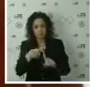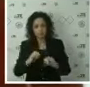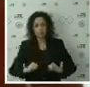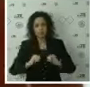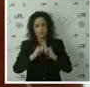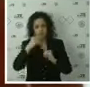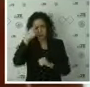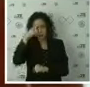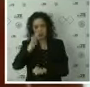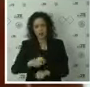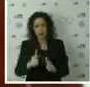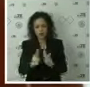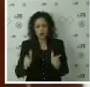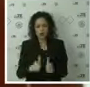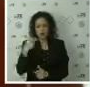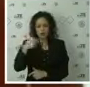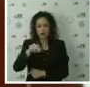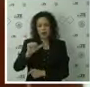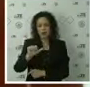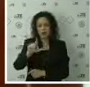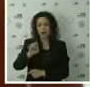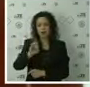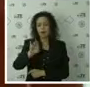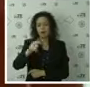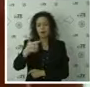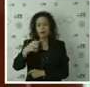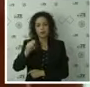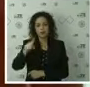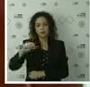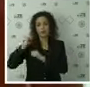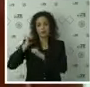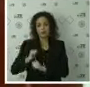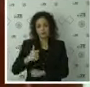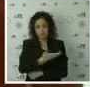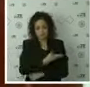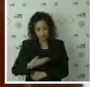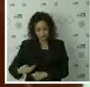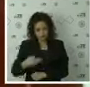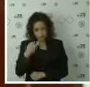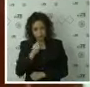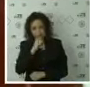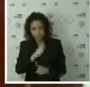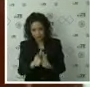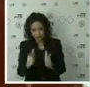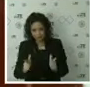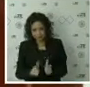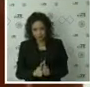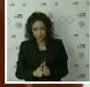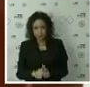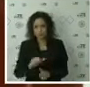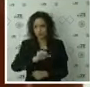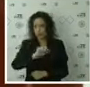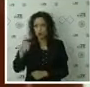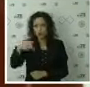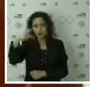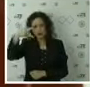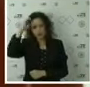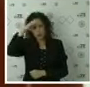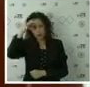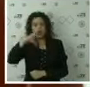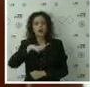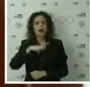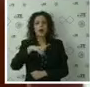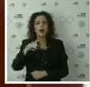grupo Alebrijes y ejerces el cargo de presidencia en el mismo. Como parte de tus actividades extracurriculares, has tomado cursos de